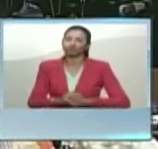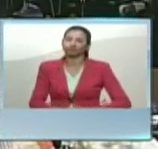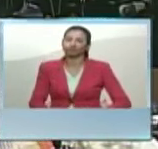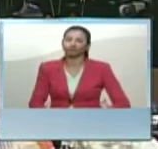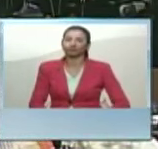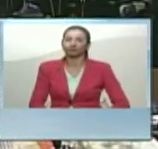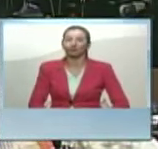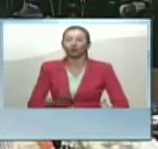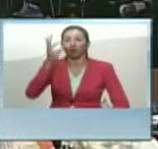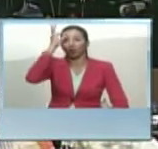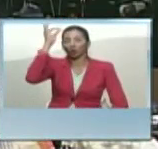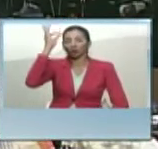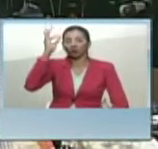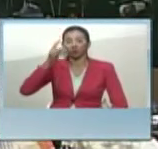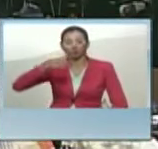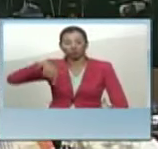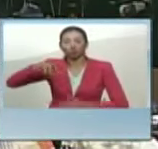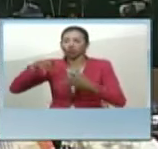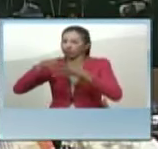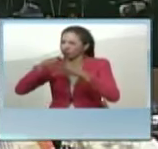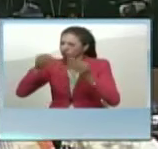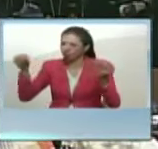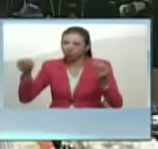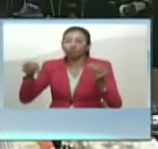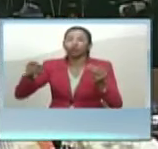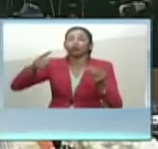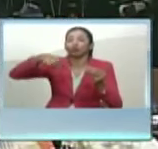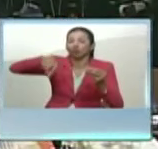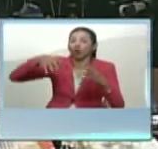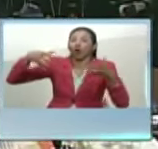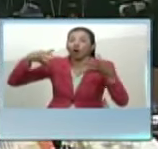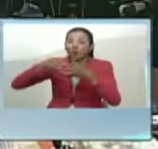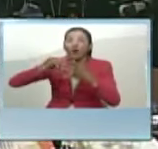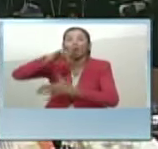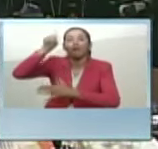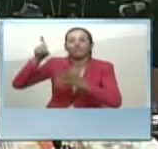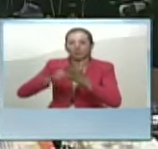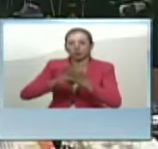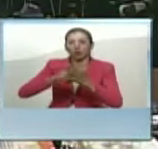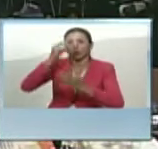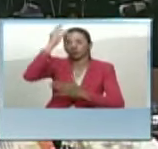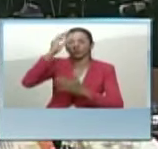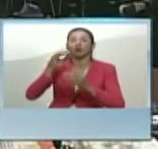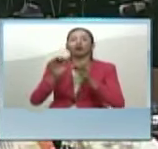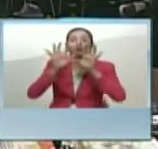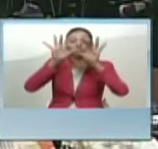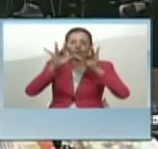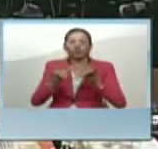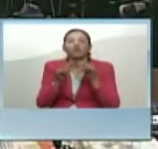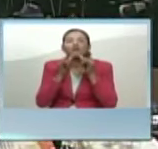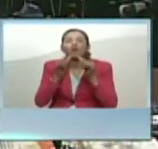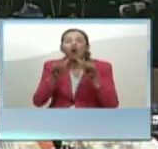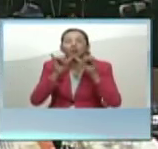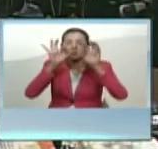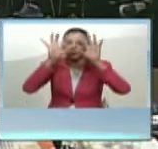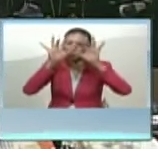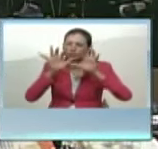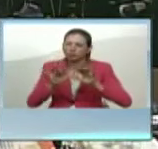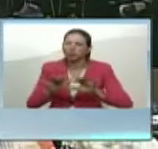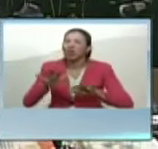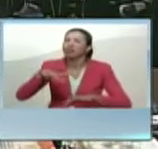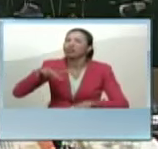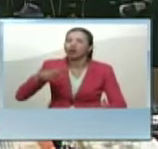el Consejo en su conjunto, no tú, el Consejo, me haga a mí un informe preciso de